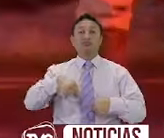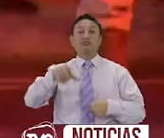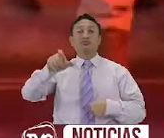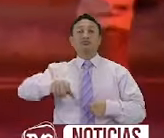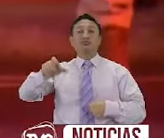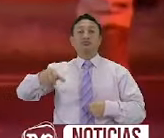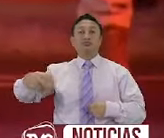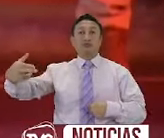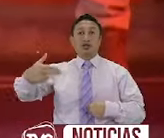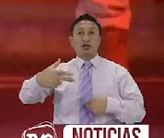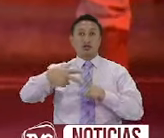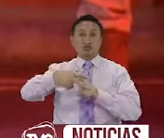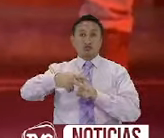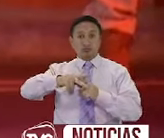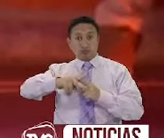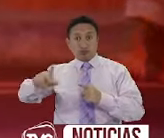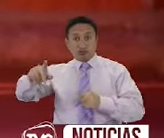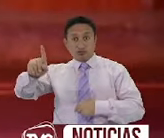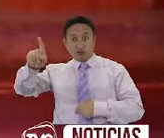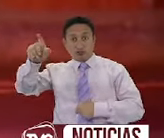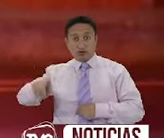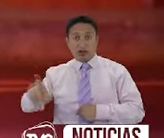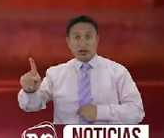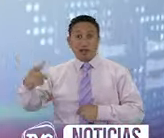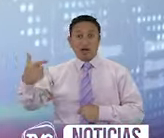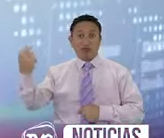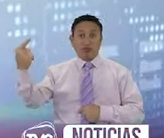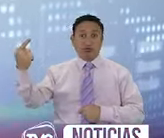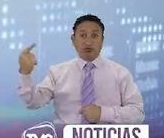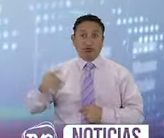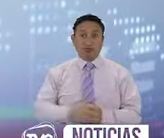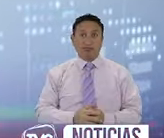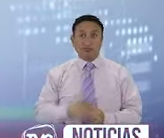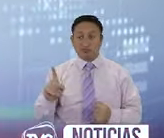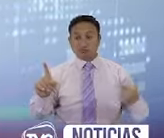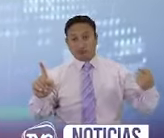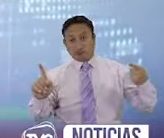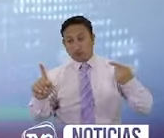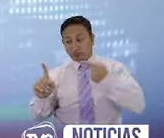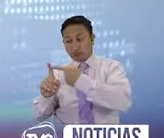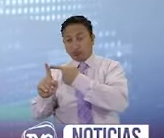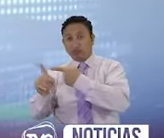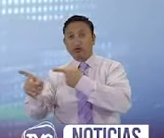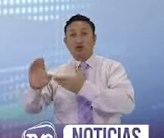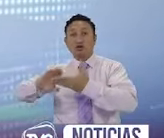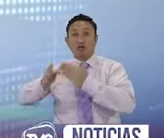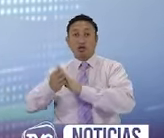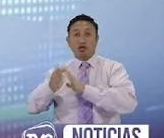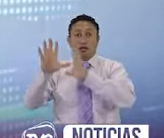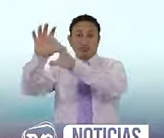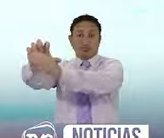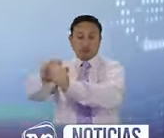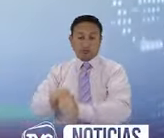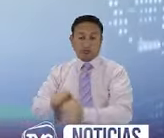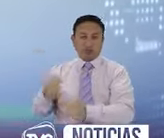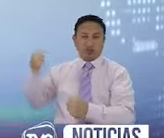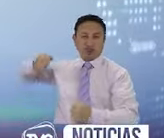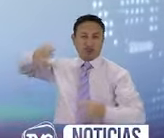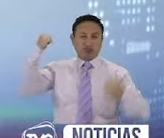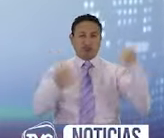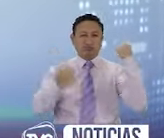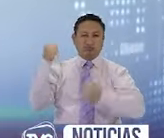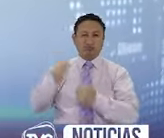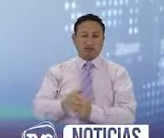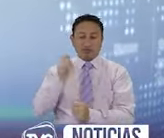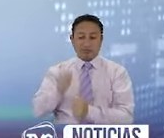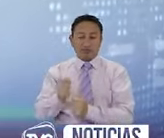sicarios intentaron huir, pero uno de ellos recibió un disparo. Allí la comunidad aprovechó para tomar justicia,